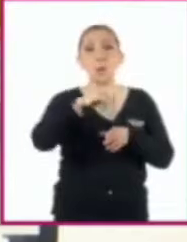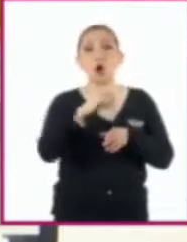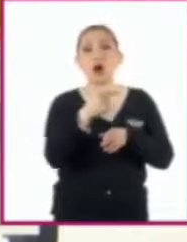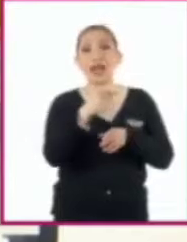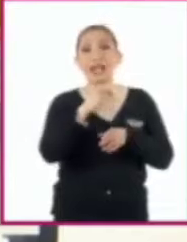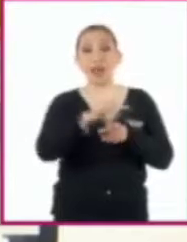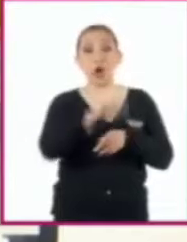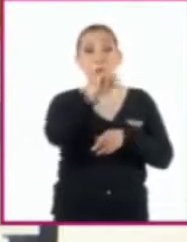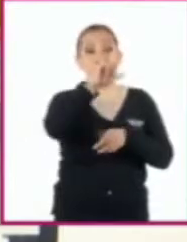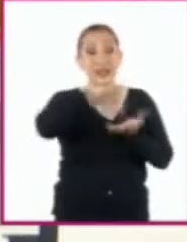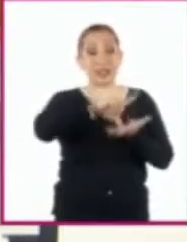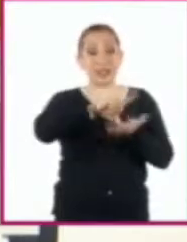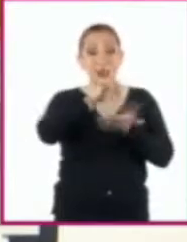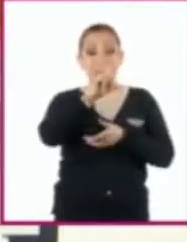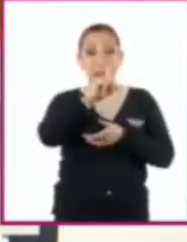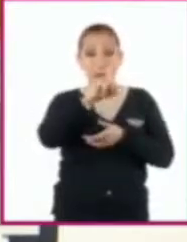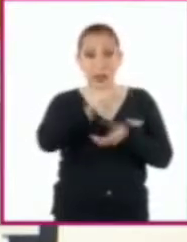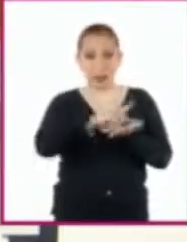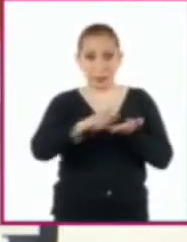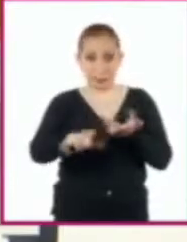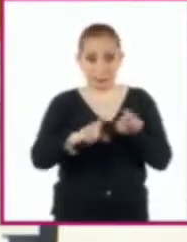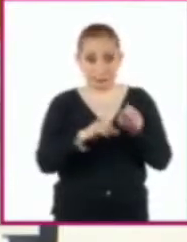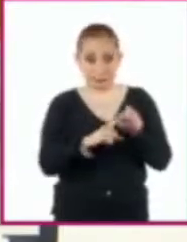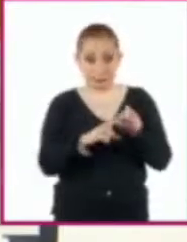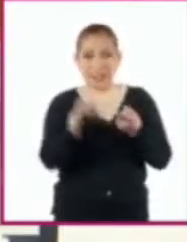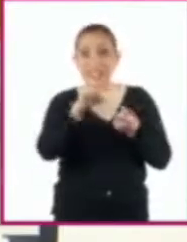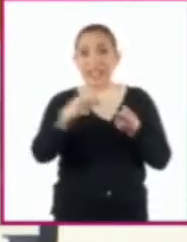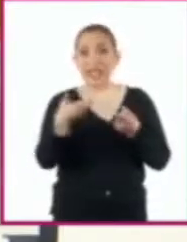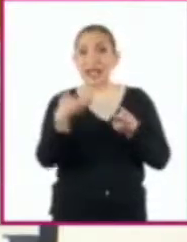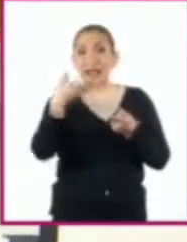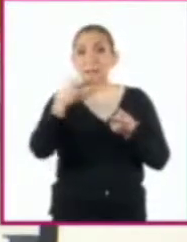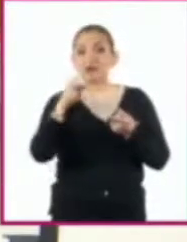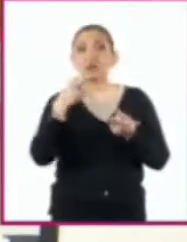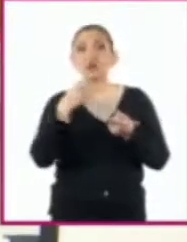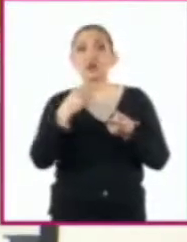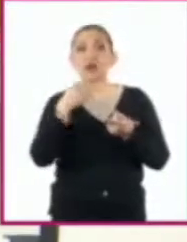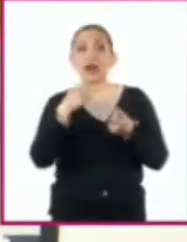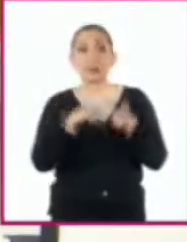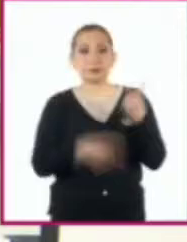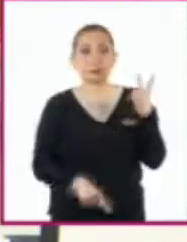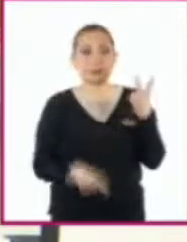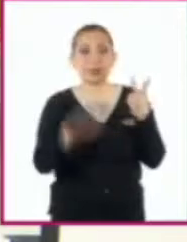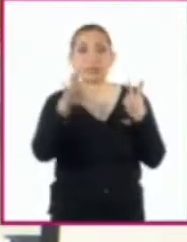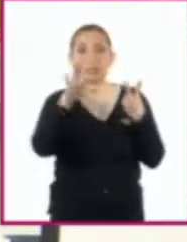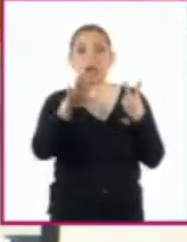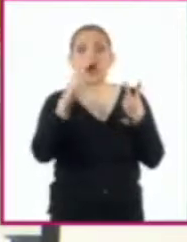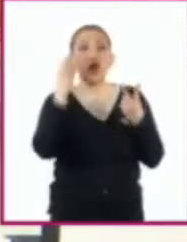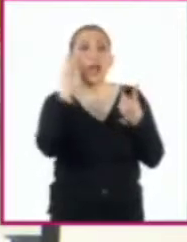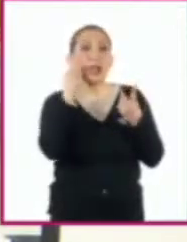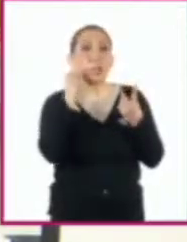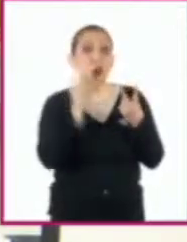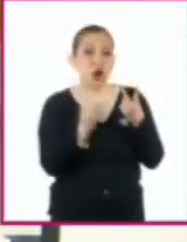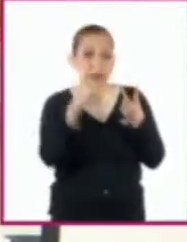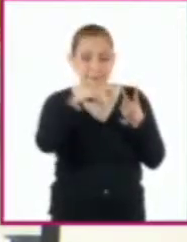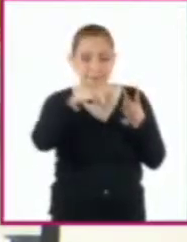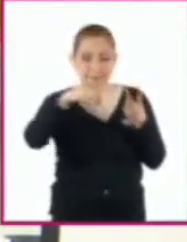1 litro de agua potable, 100 gramos de azúcar, 5 limones.